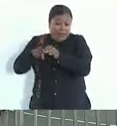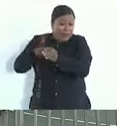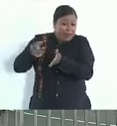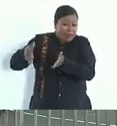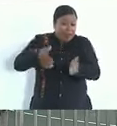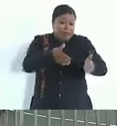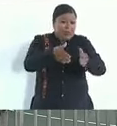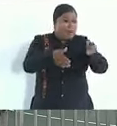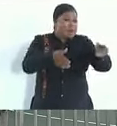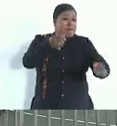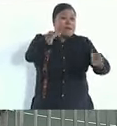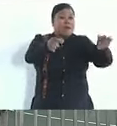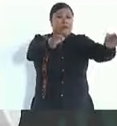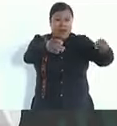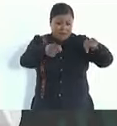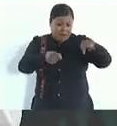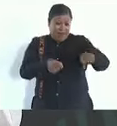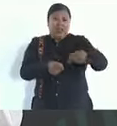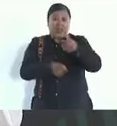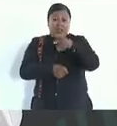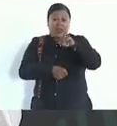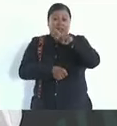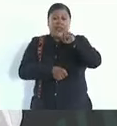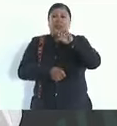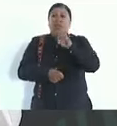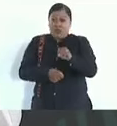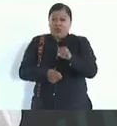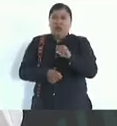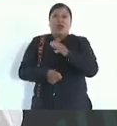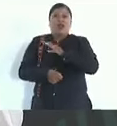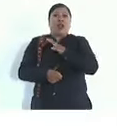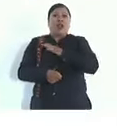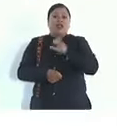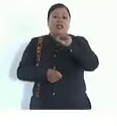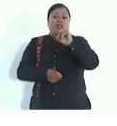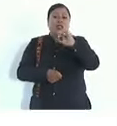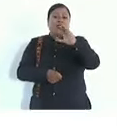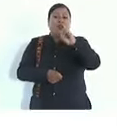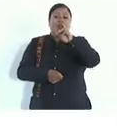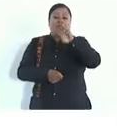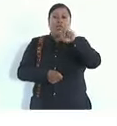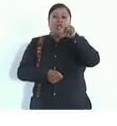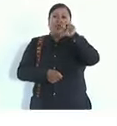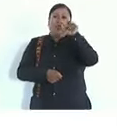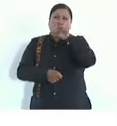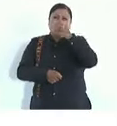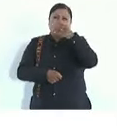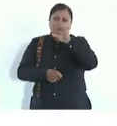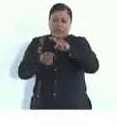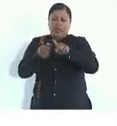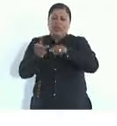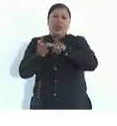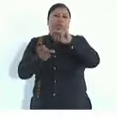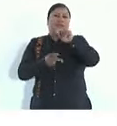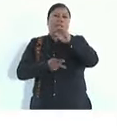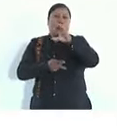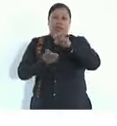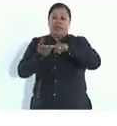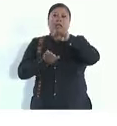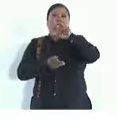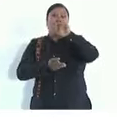Guelatao y recorre la geografía comunal de Chicomezúchil, Ixtepeji, Tlalistac de Cabrera,